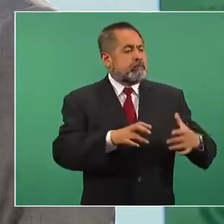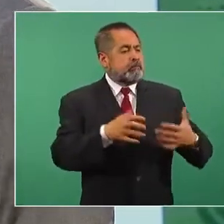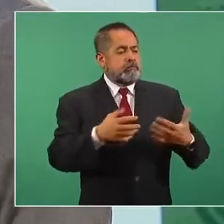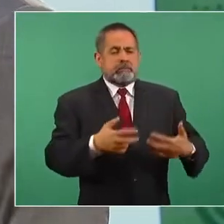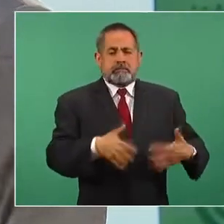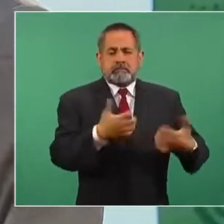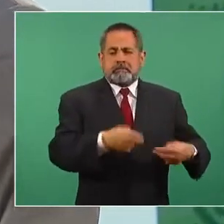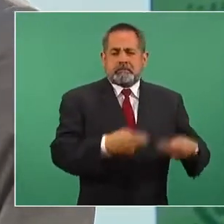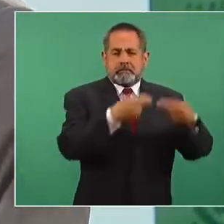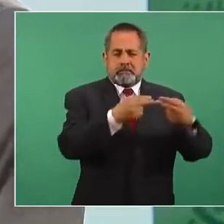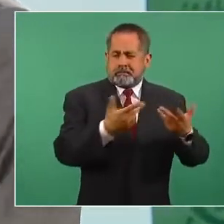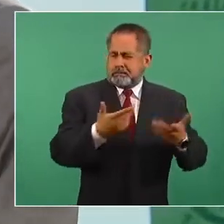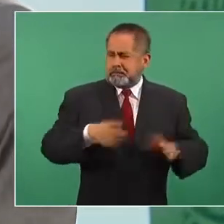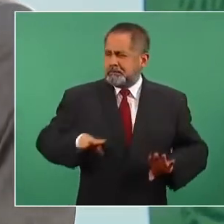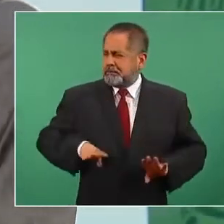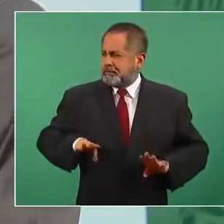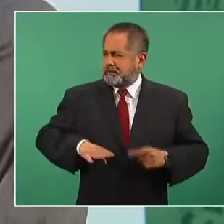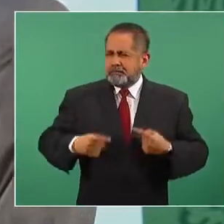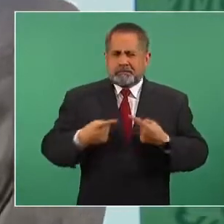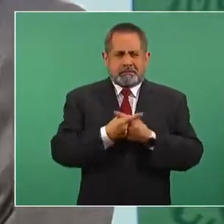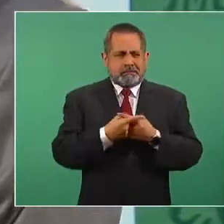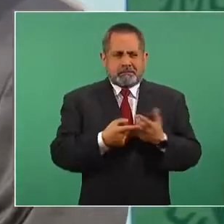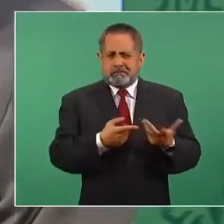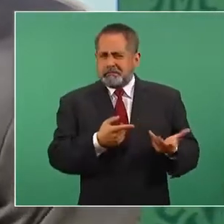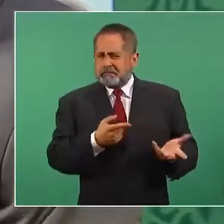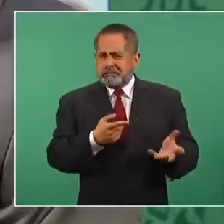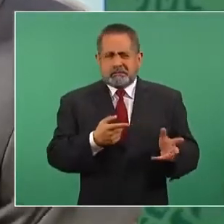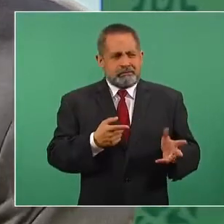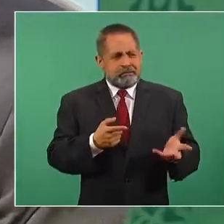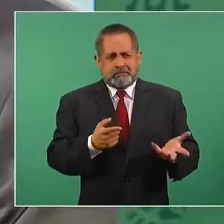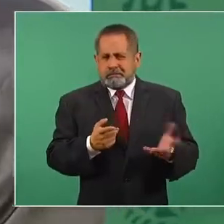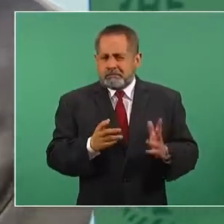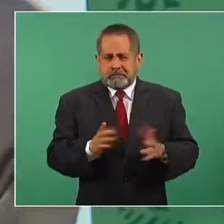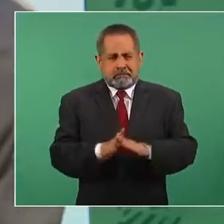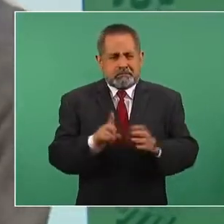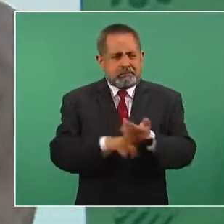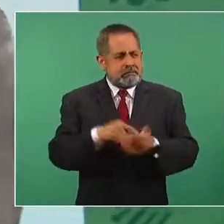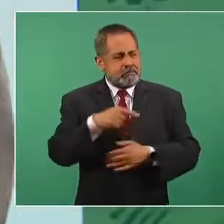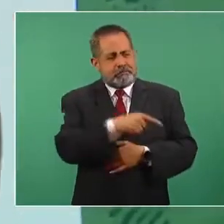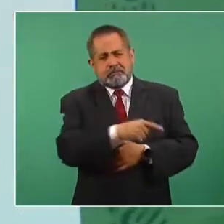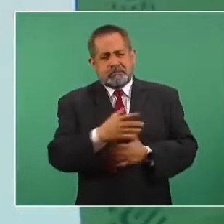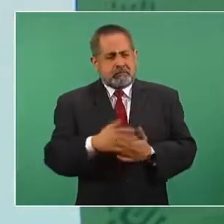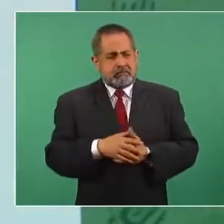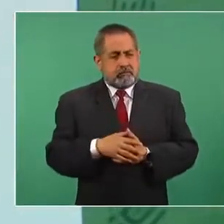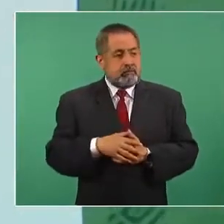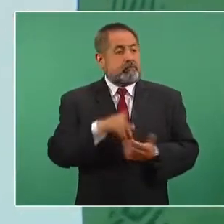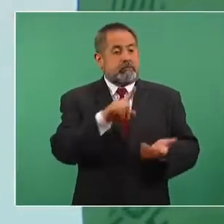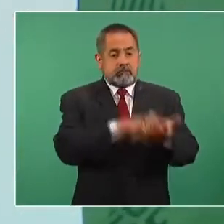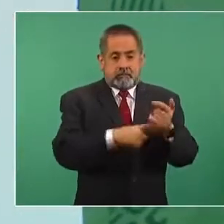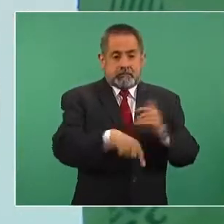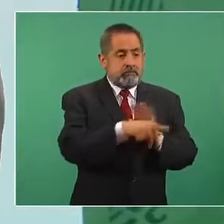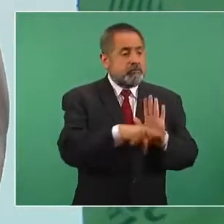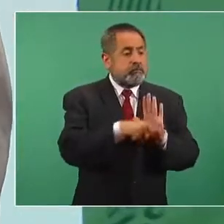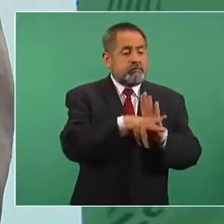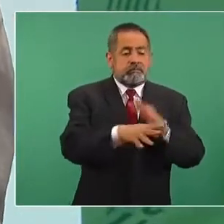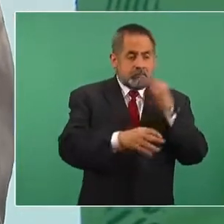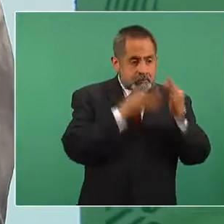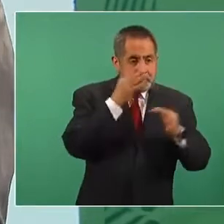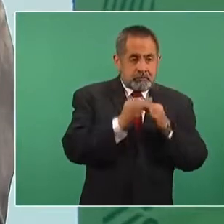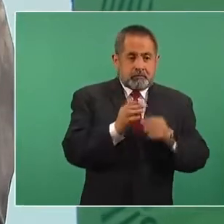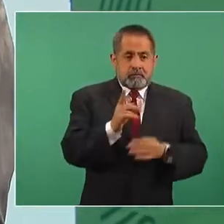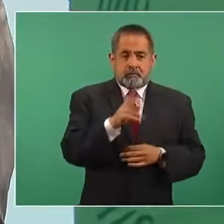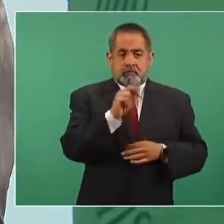Esta clase de intereses corporativos, que cuenta con el apoyo de la prensa